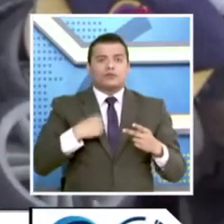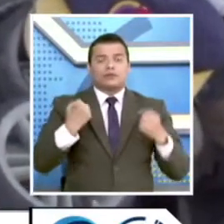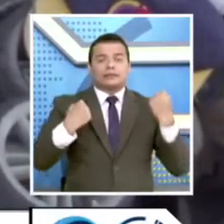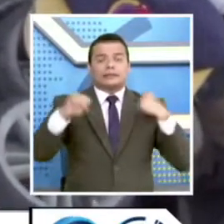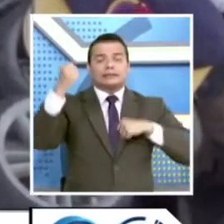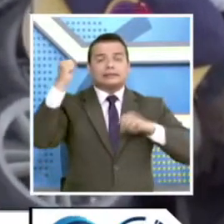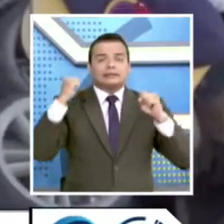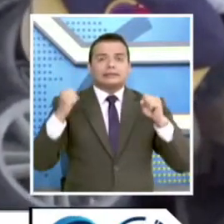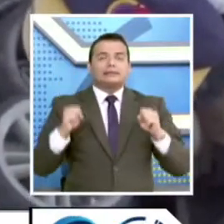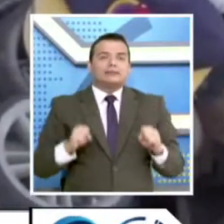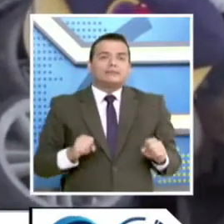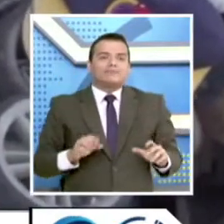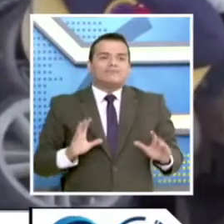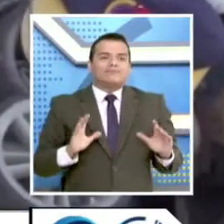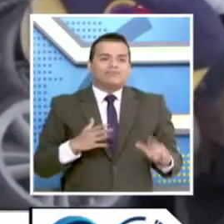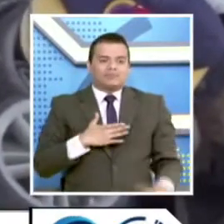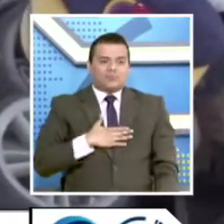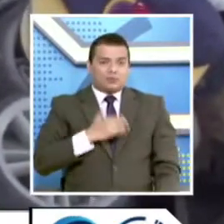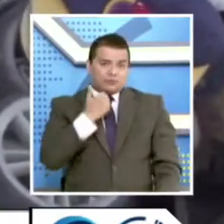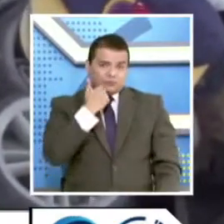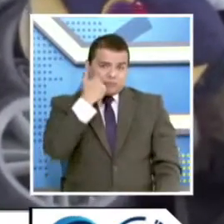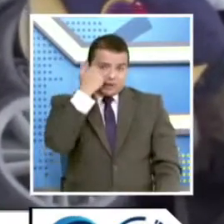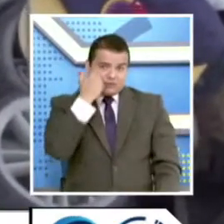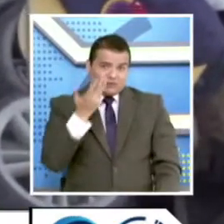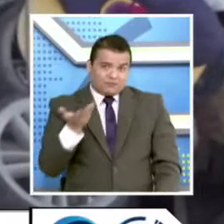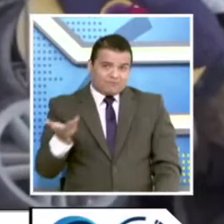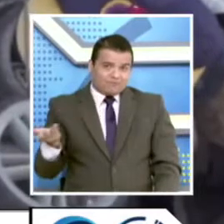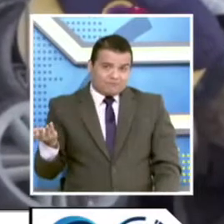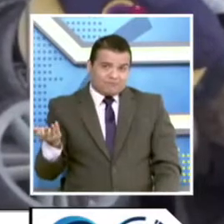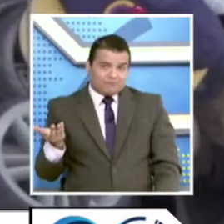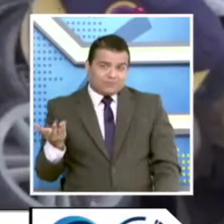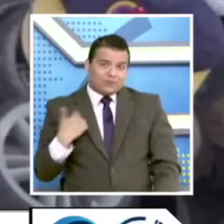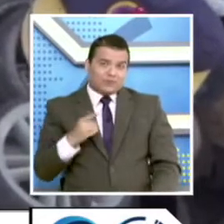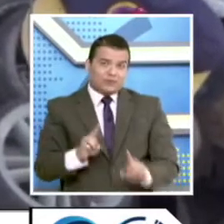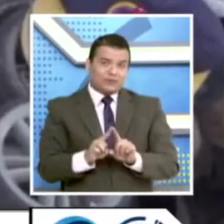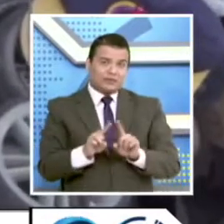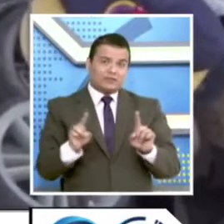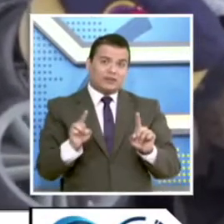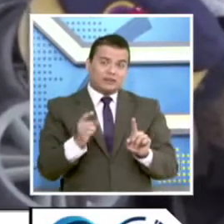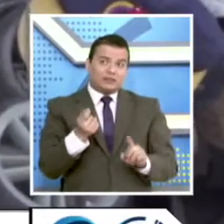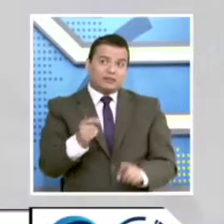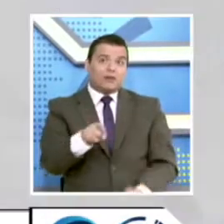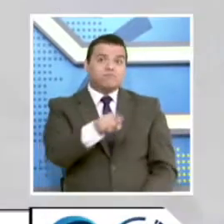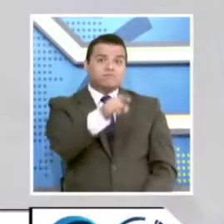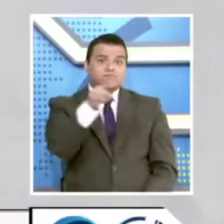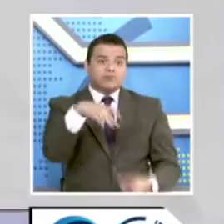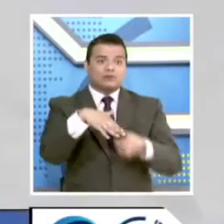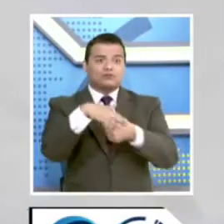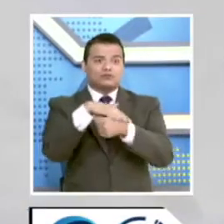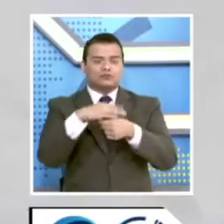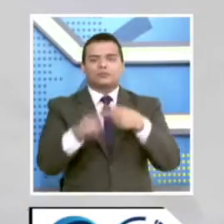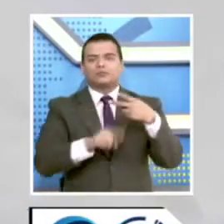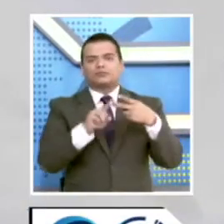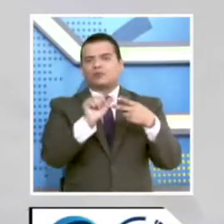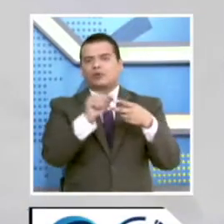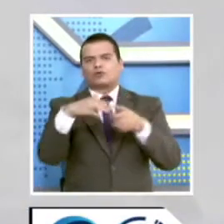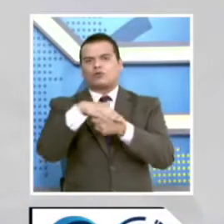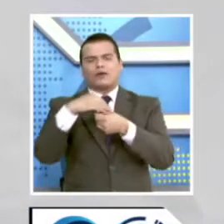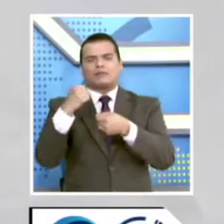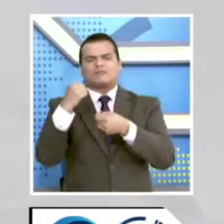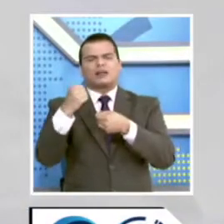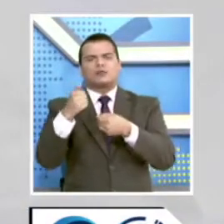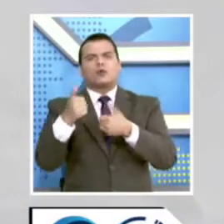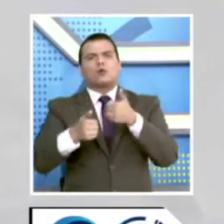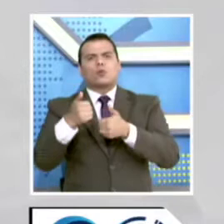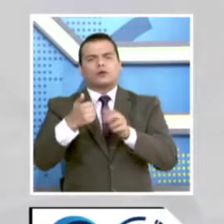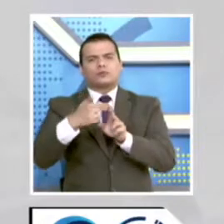ya yo no soy joven y pues sí, bastante delicada la situación. Muy cerca de Villanueva está el barrio El